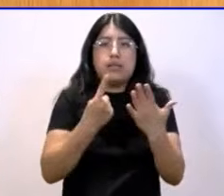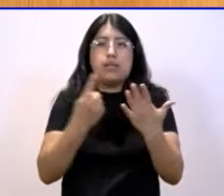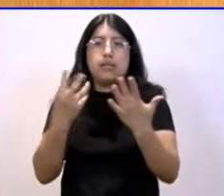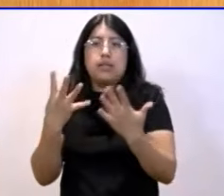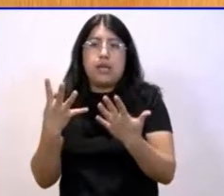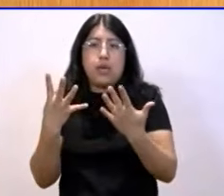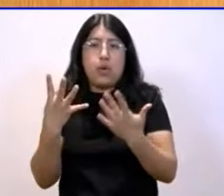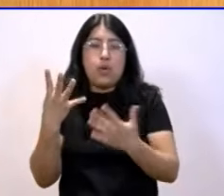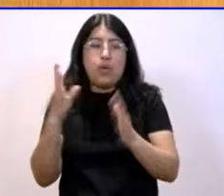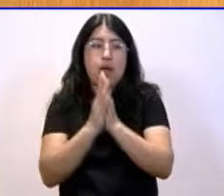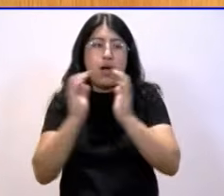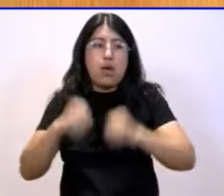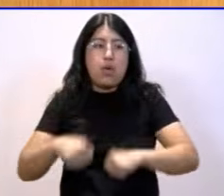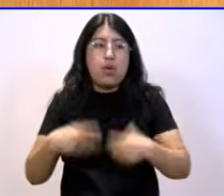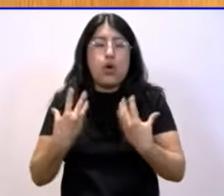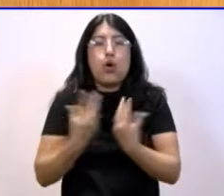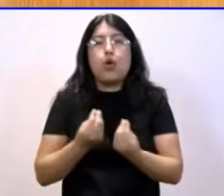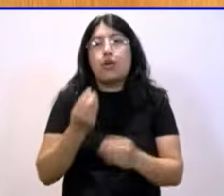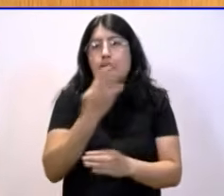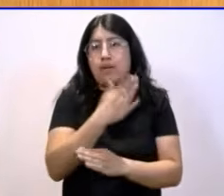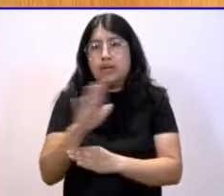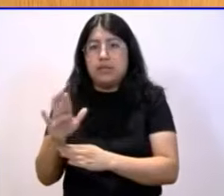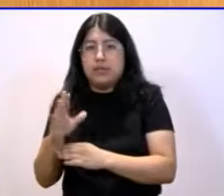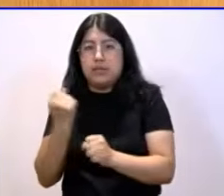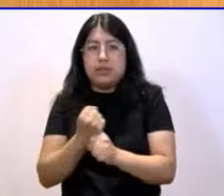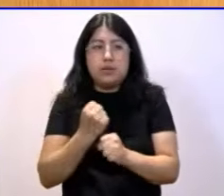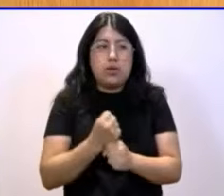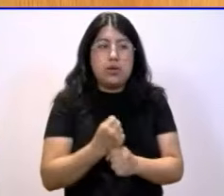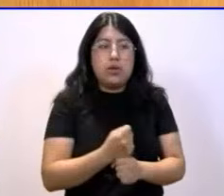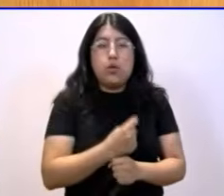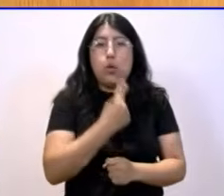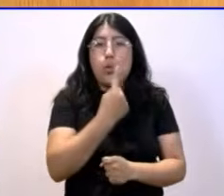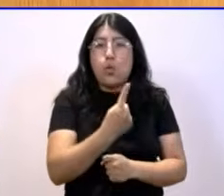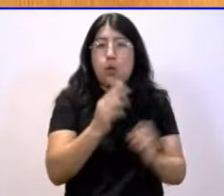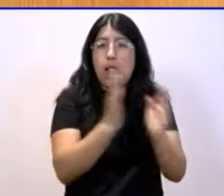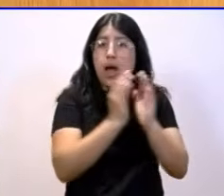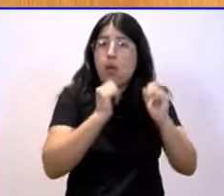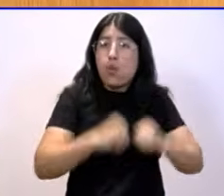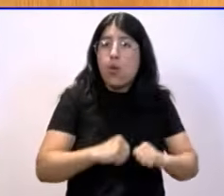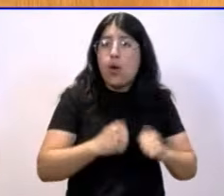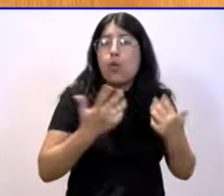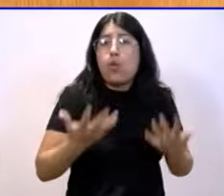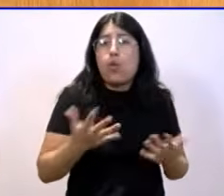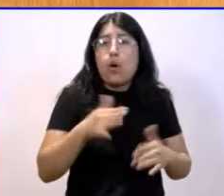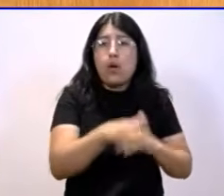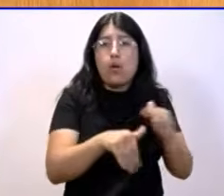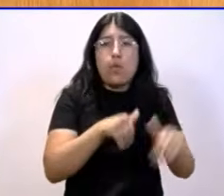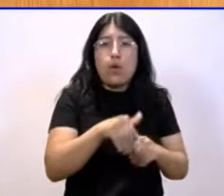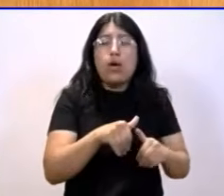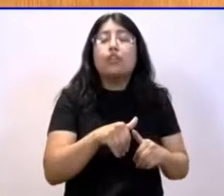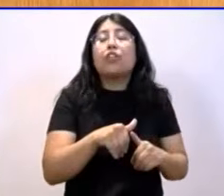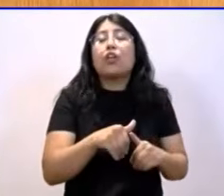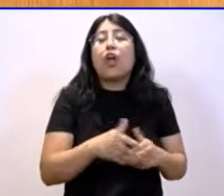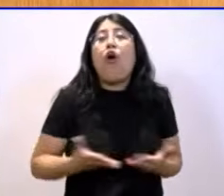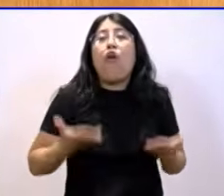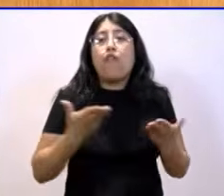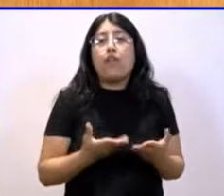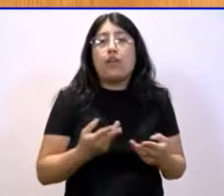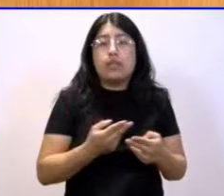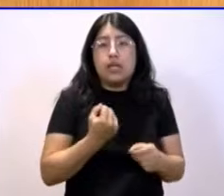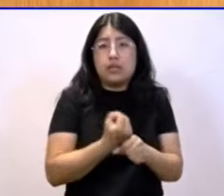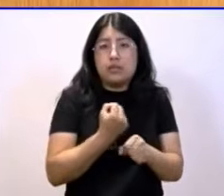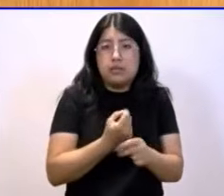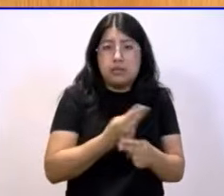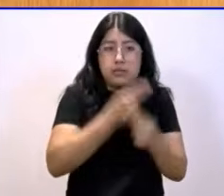en general con los representantes de los trabajadores. Acuerdo al que hemos llegado es el de la convocatoria a la oferta de empleo público, que se